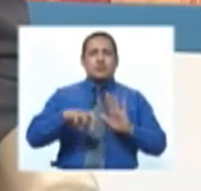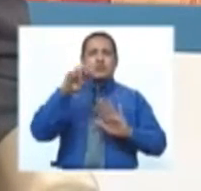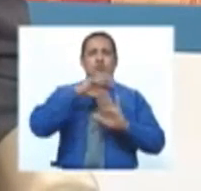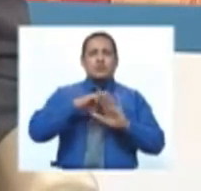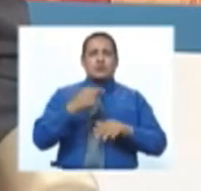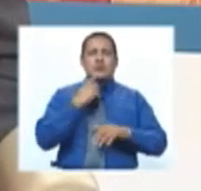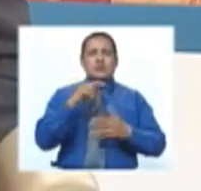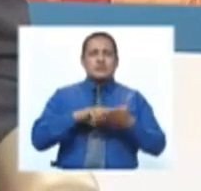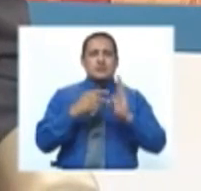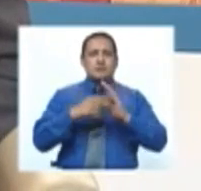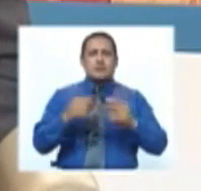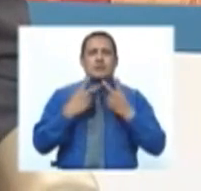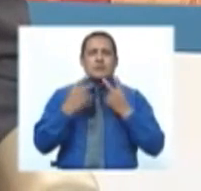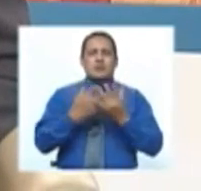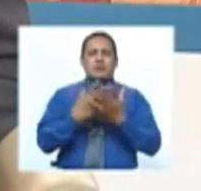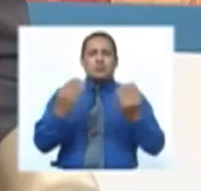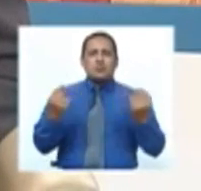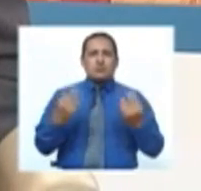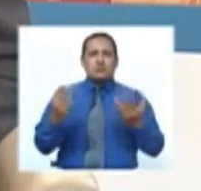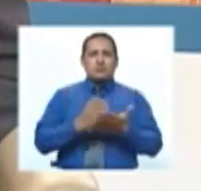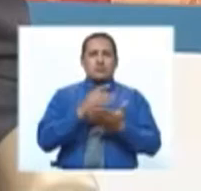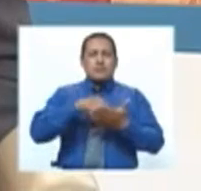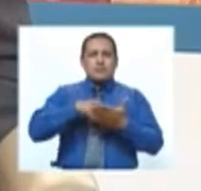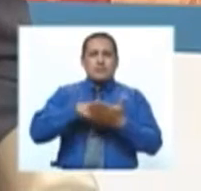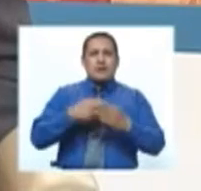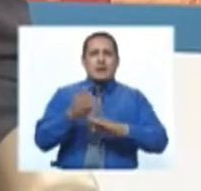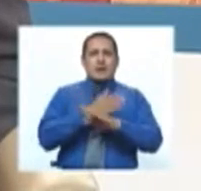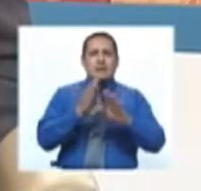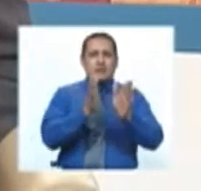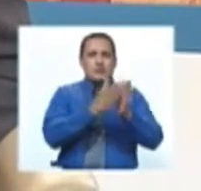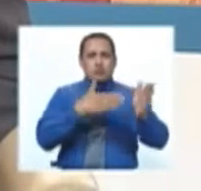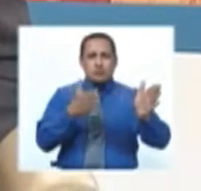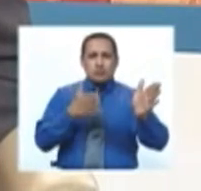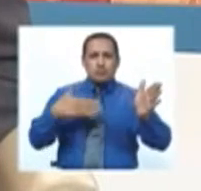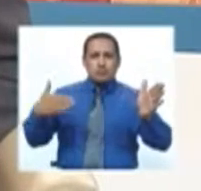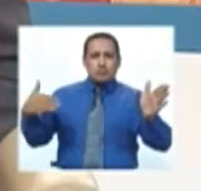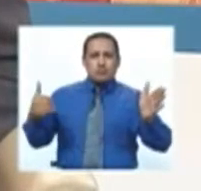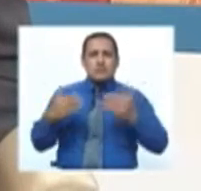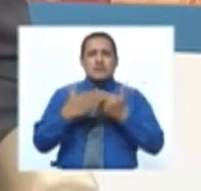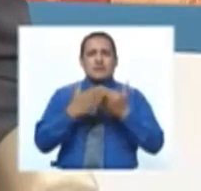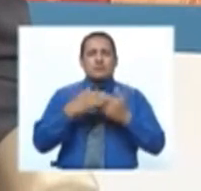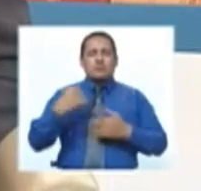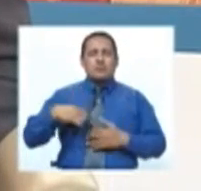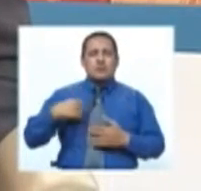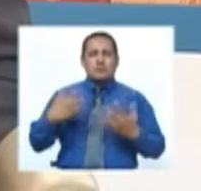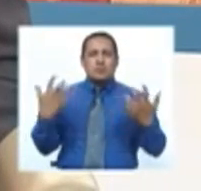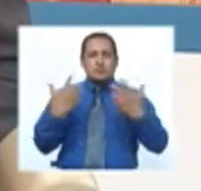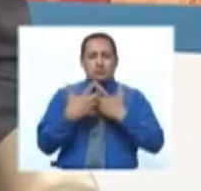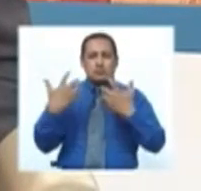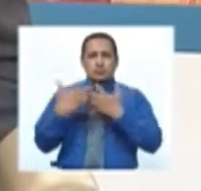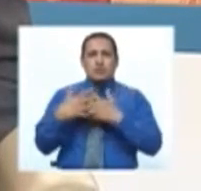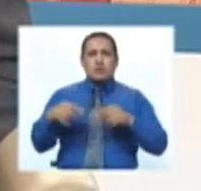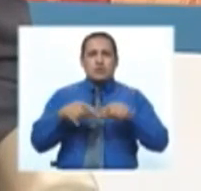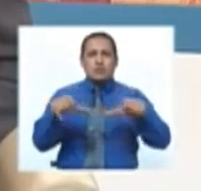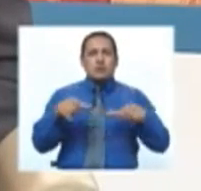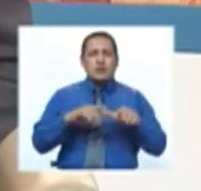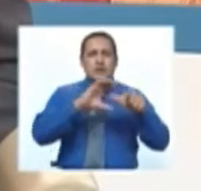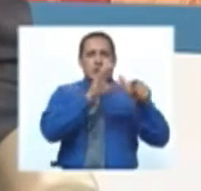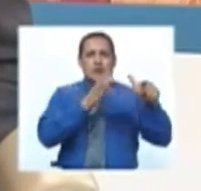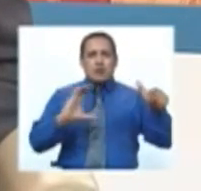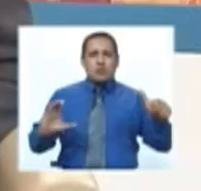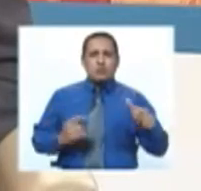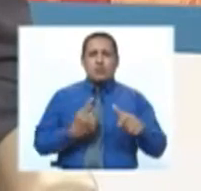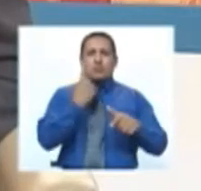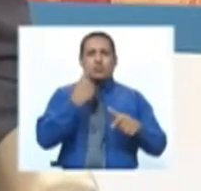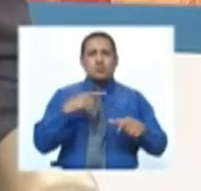proyecto tiene que ver con muchas circunscripciones territoriales, con muchas municipalidades, porque es difícil encasillar a la Costa Verde en un